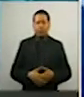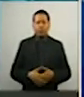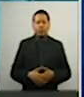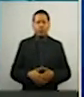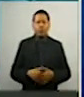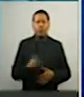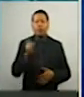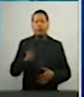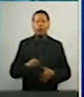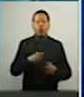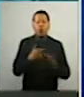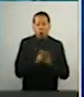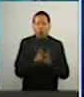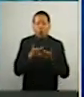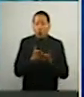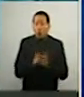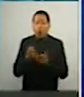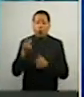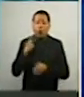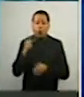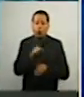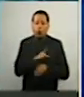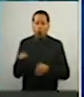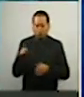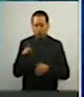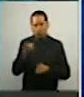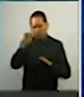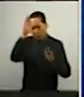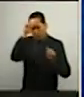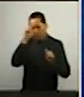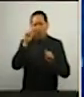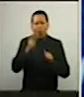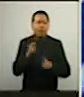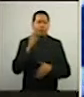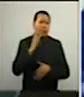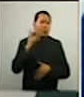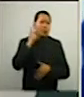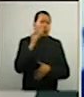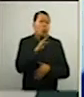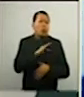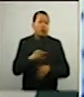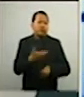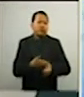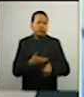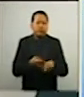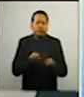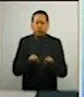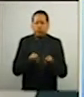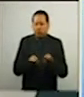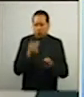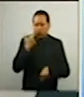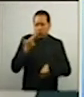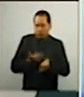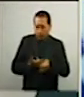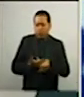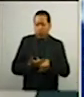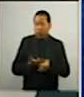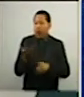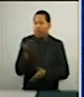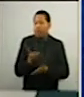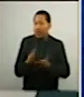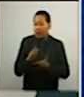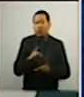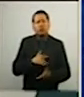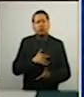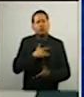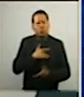podían aplicarse la reelección sino hasta quienes fueran electos en el 2018? Porque hay un principio básico que parte